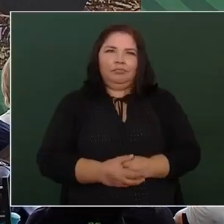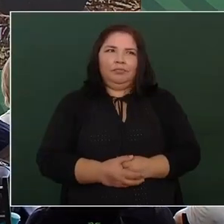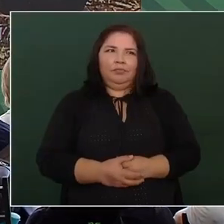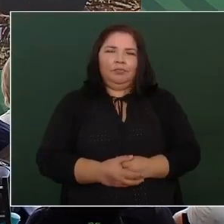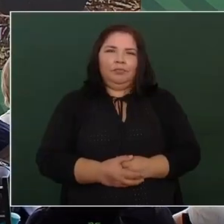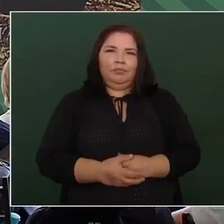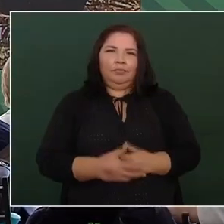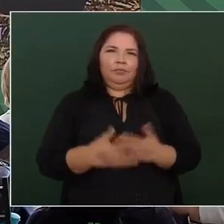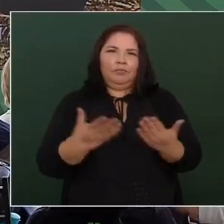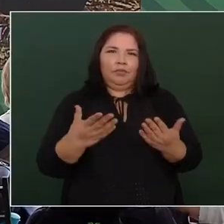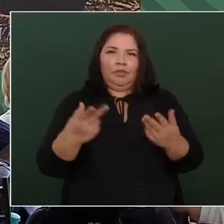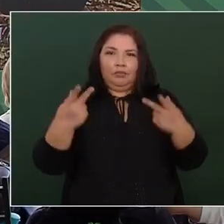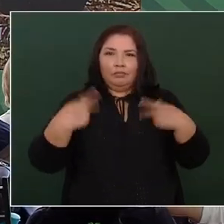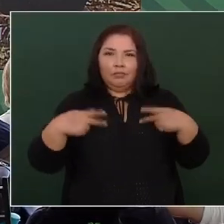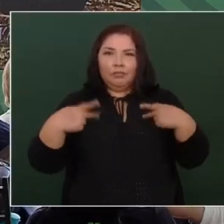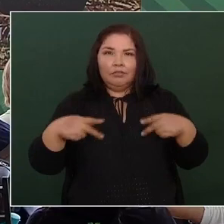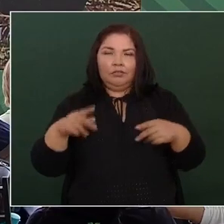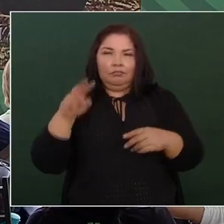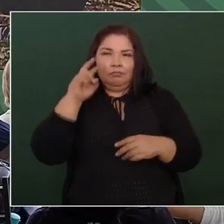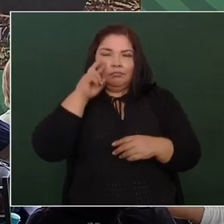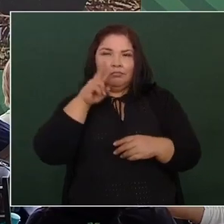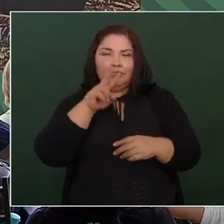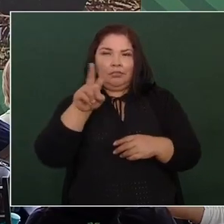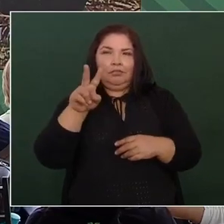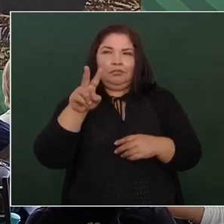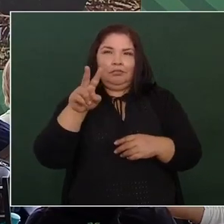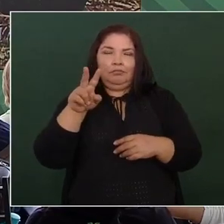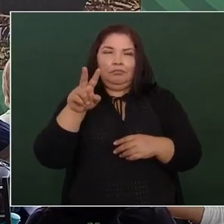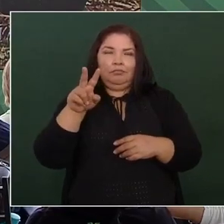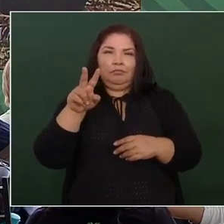porque hubo una reacción de la gente